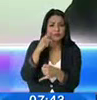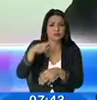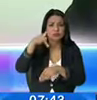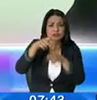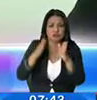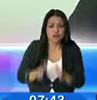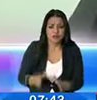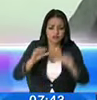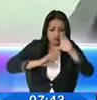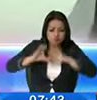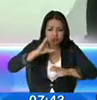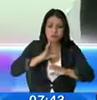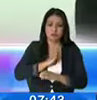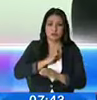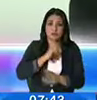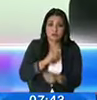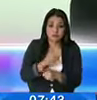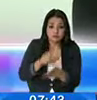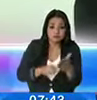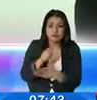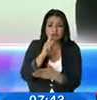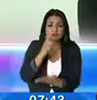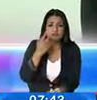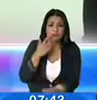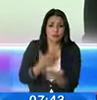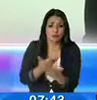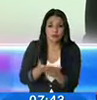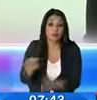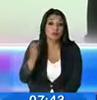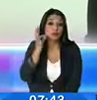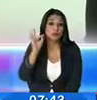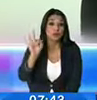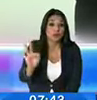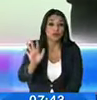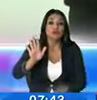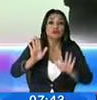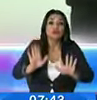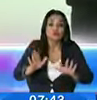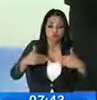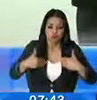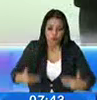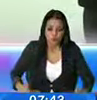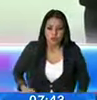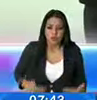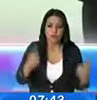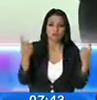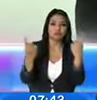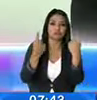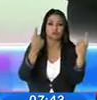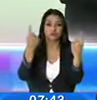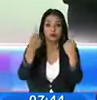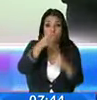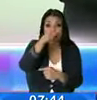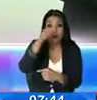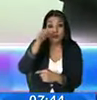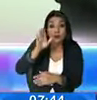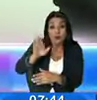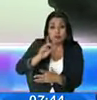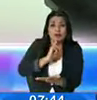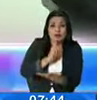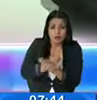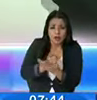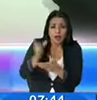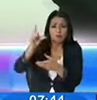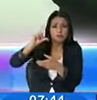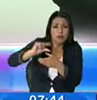carácter científico-técnico. Y señala que la víctima, en el estado en el que sucedieron los hechos, se encontraba